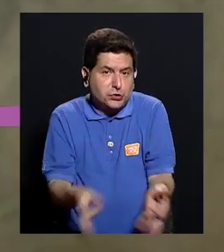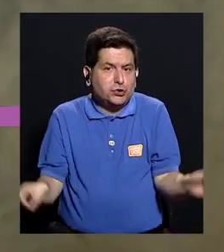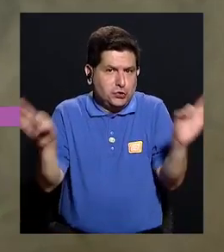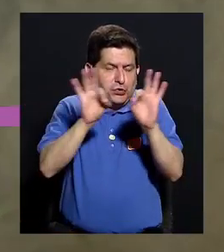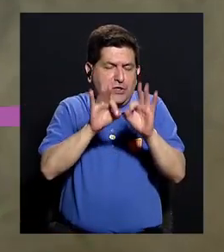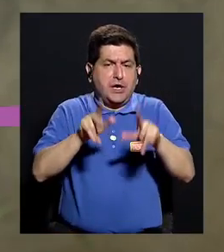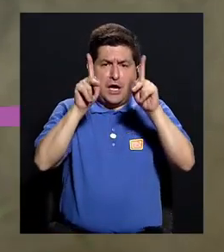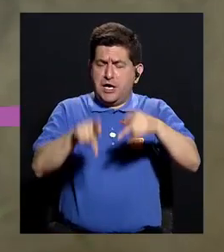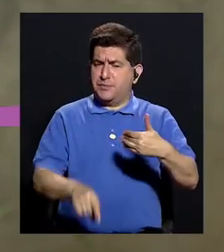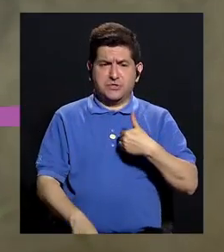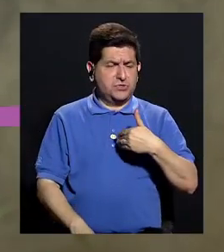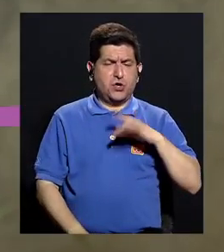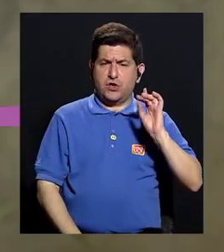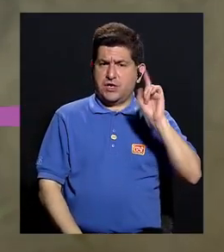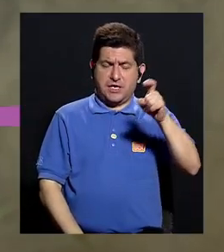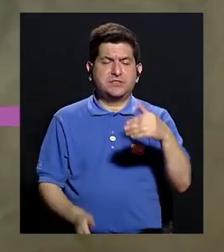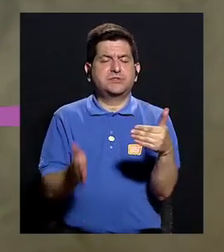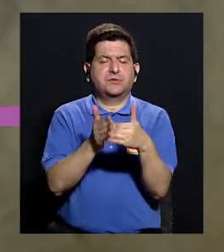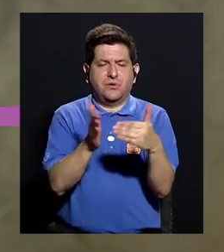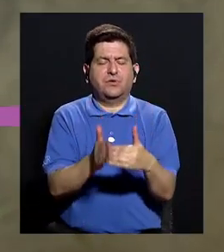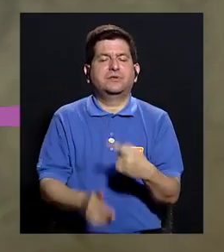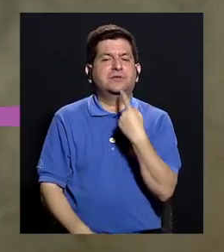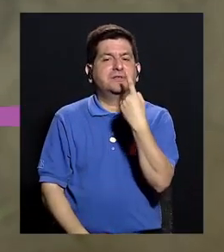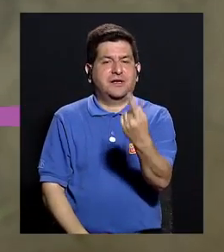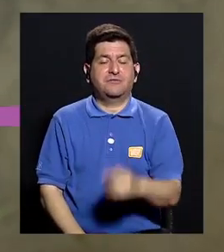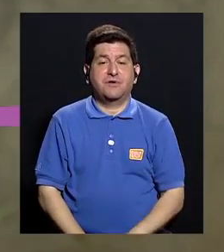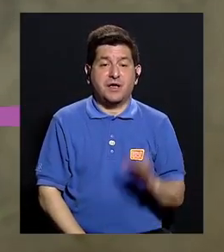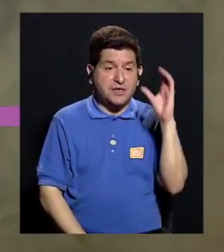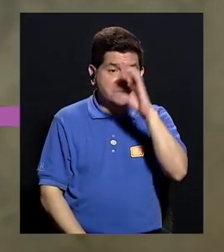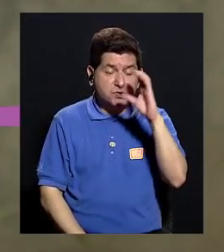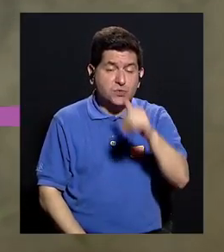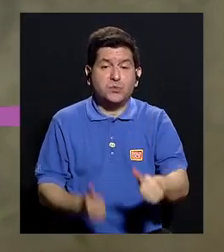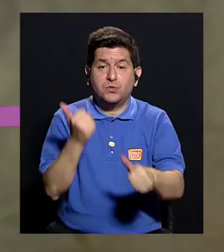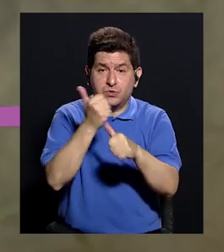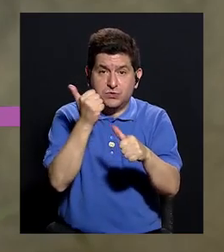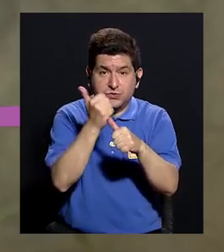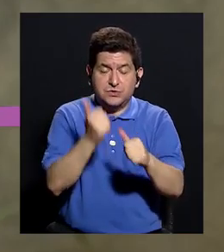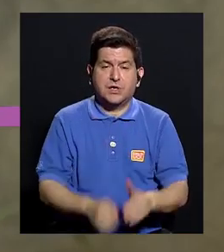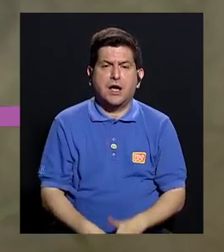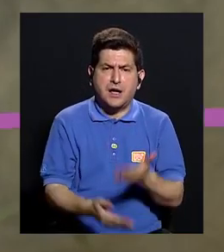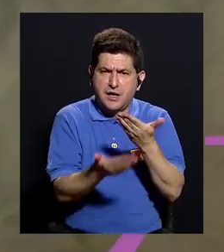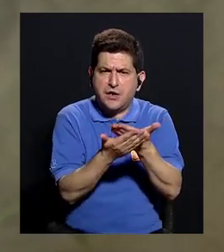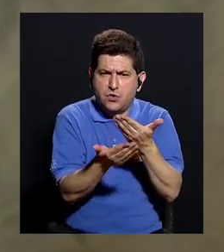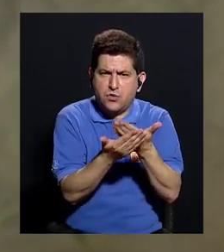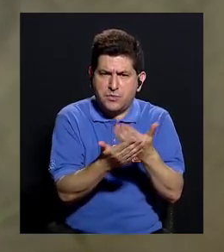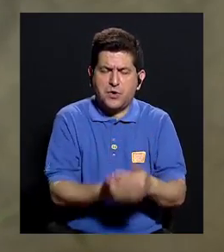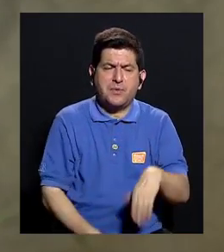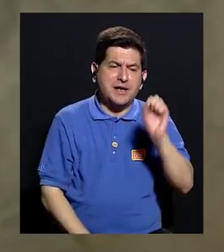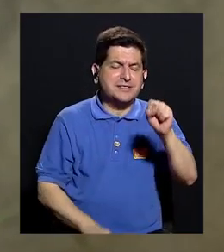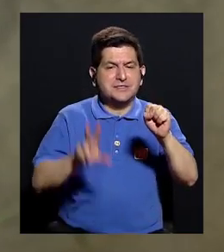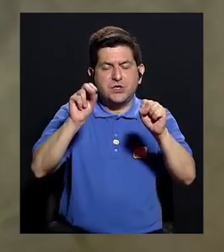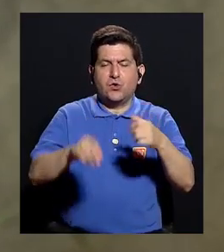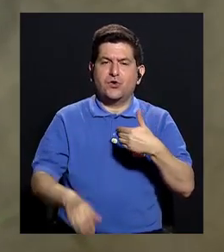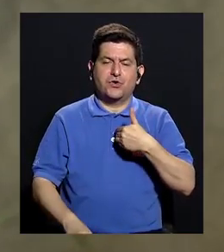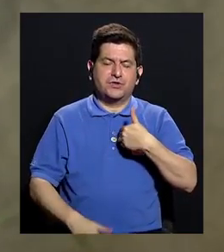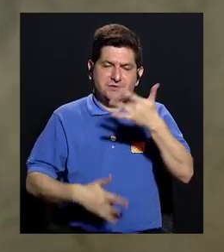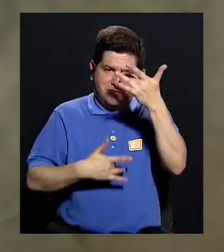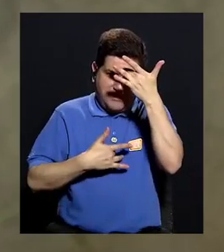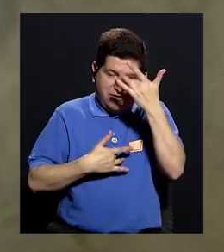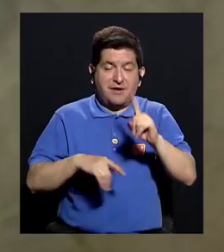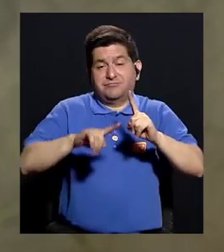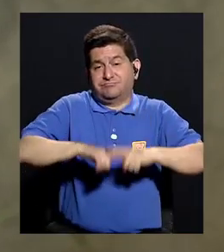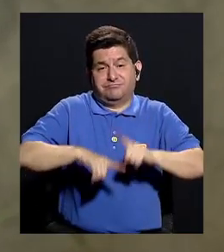quienes aún no han sido diagnosticados, pues evidentemente, vuelvo a reiterar, buscar asesoría para verificar si realmente lo son o no lo son,